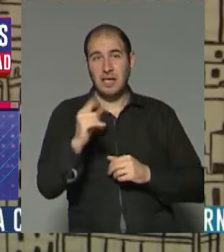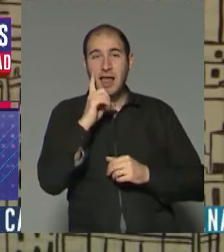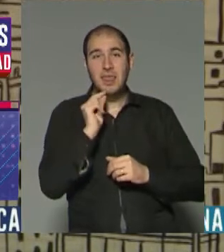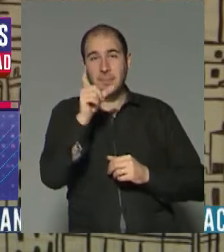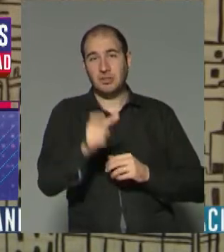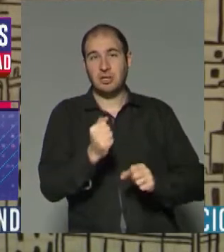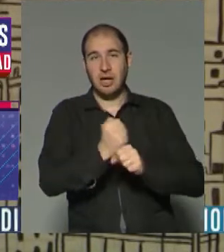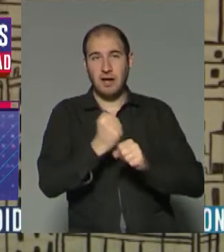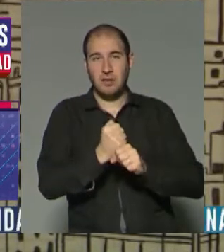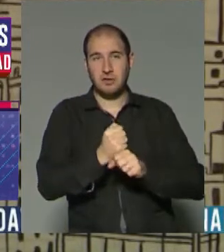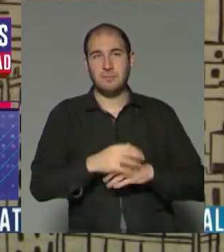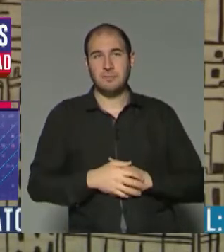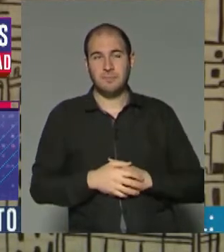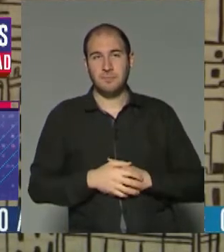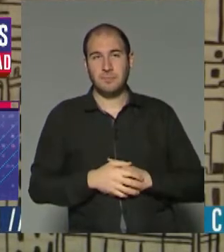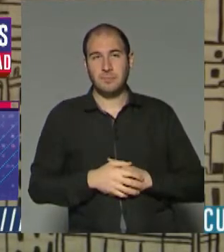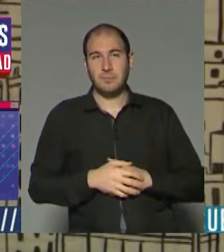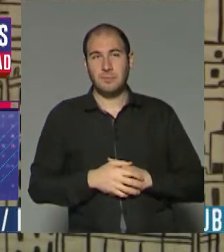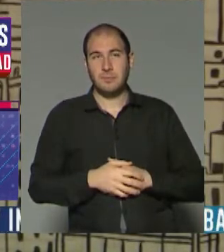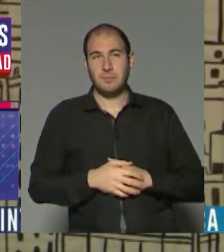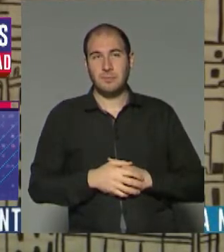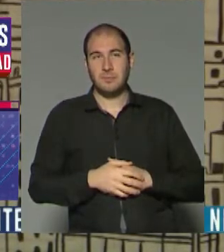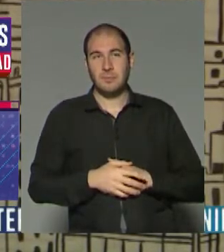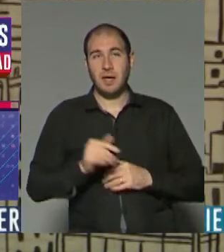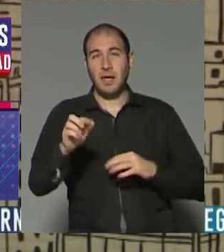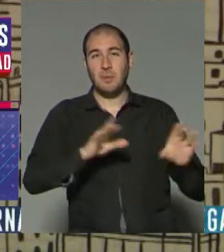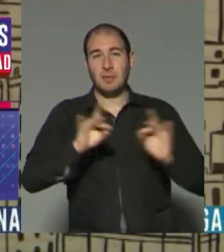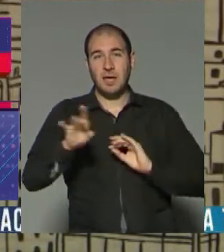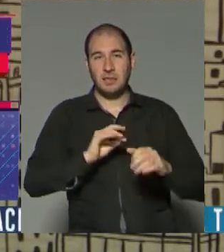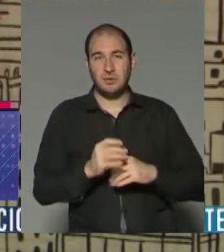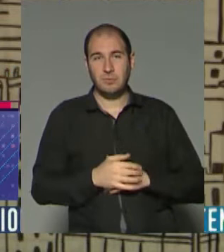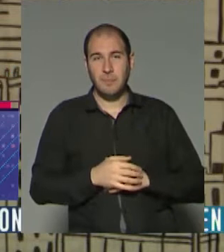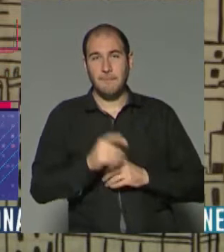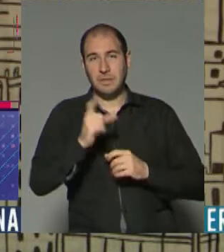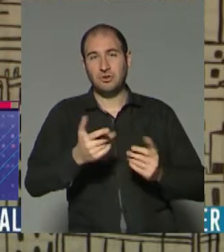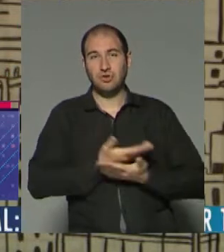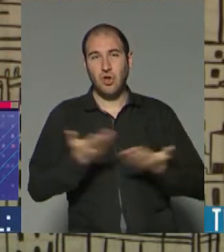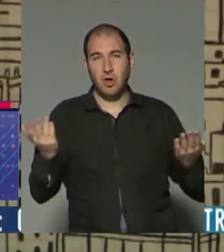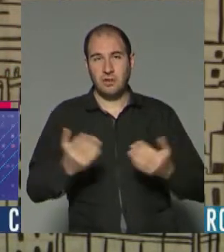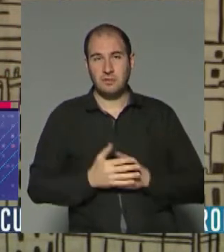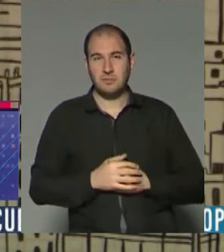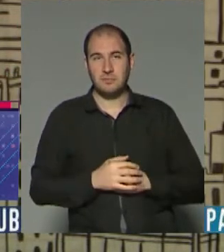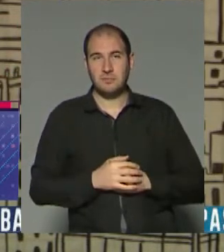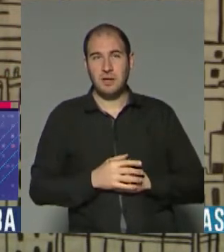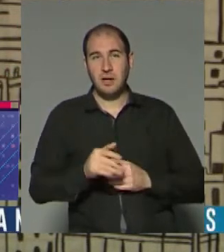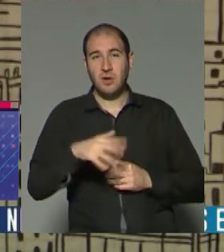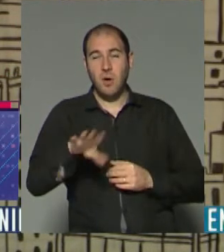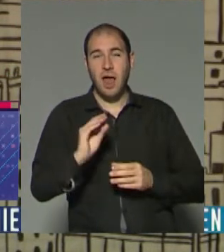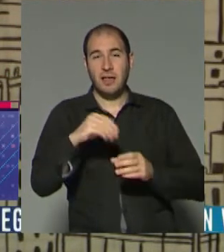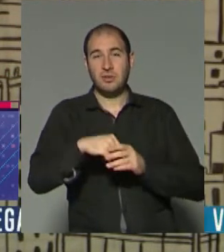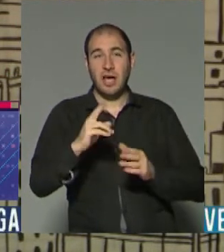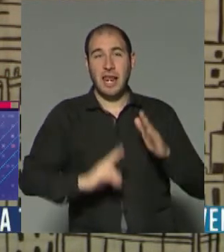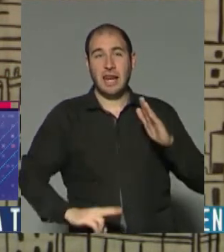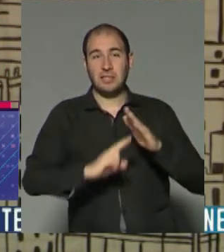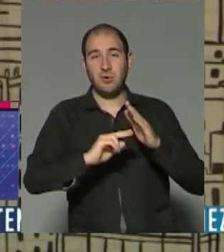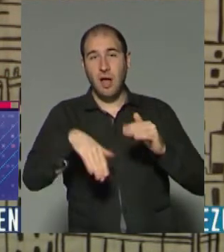del Trabajador y de la Trabajadora, y es por eso que hay una invitación a todos y a todas en el predio del